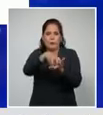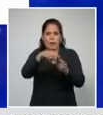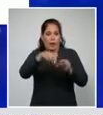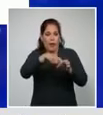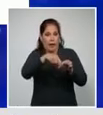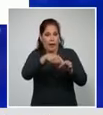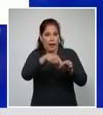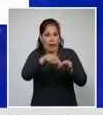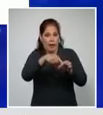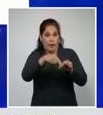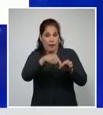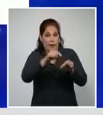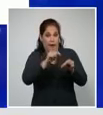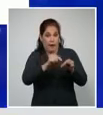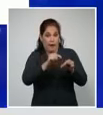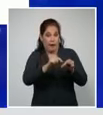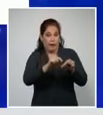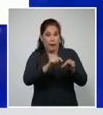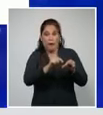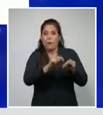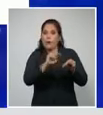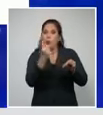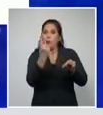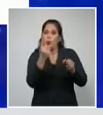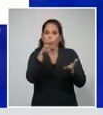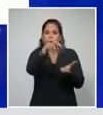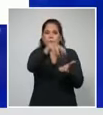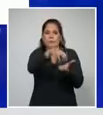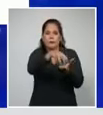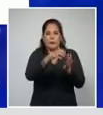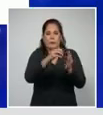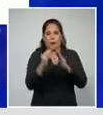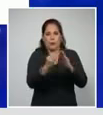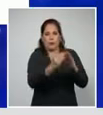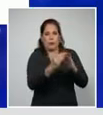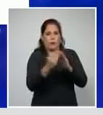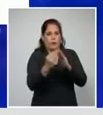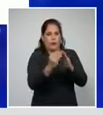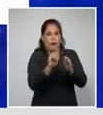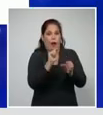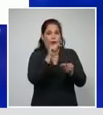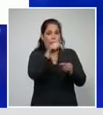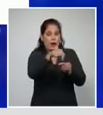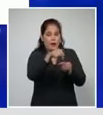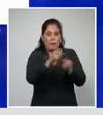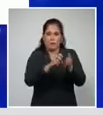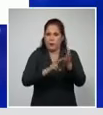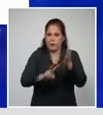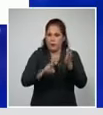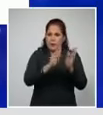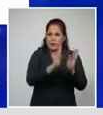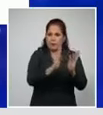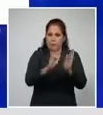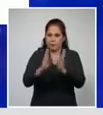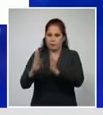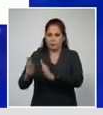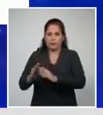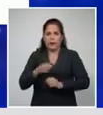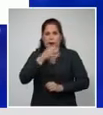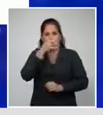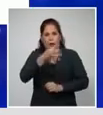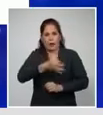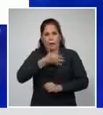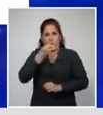Isla de la Juventud con un evento comunitario, pues son las provincias que tienen eventos, y como veis